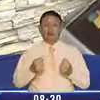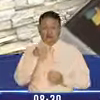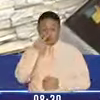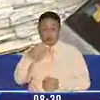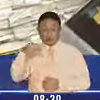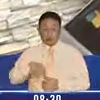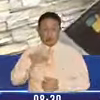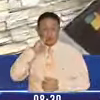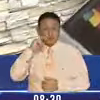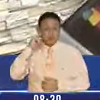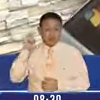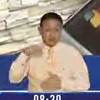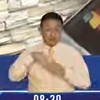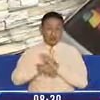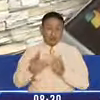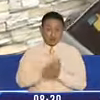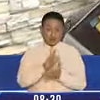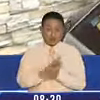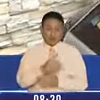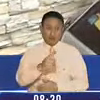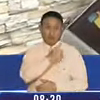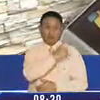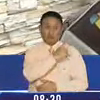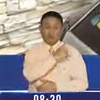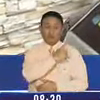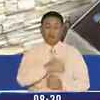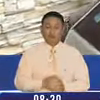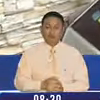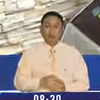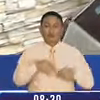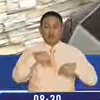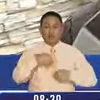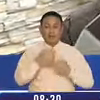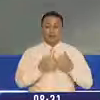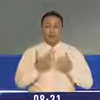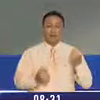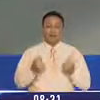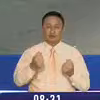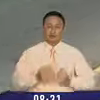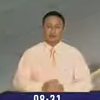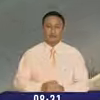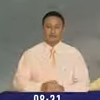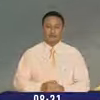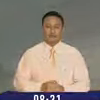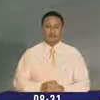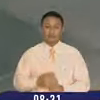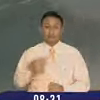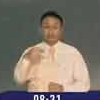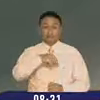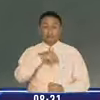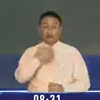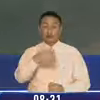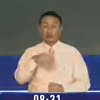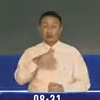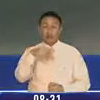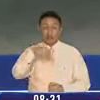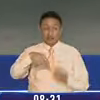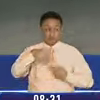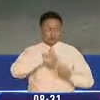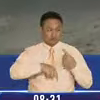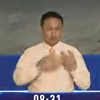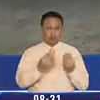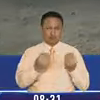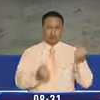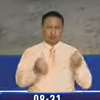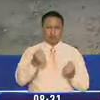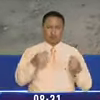ingresan los niños al colegio, obviamente ahí tenían problemas los autos. Este sector es bastante concurrido y comercial. Además, se